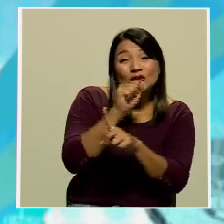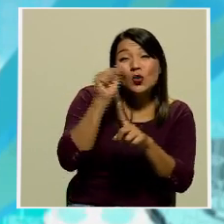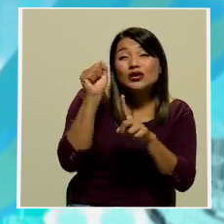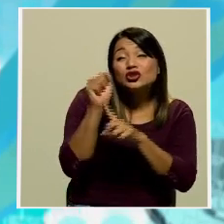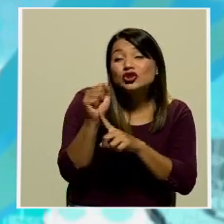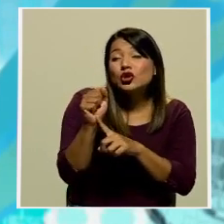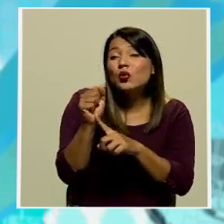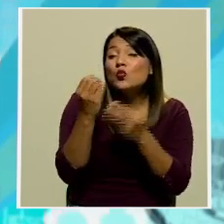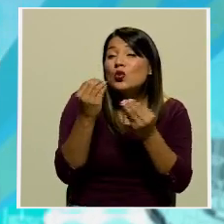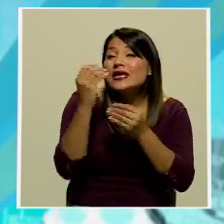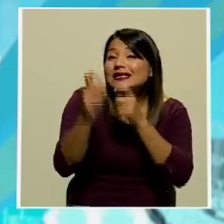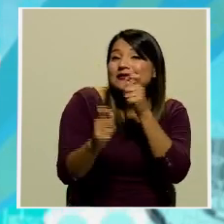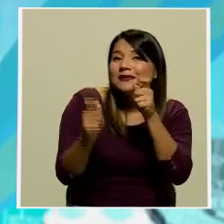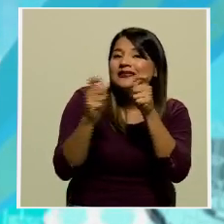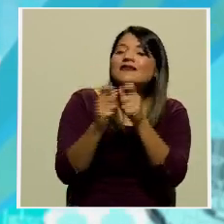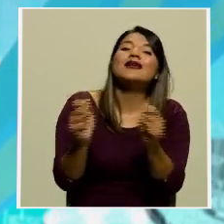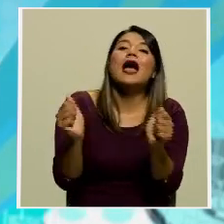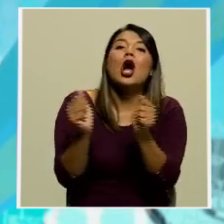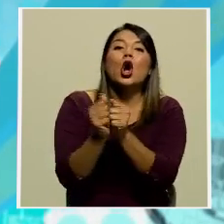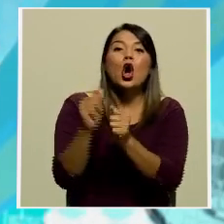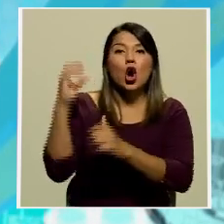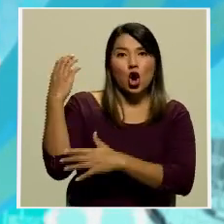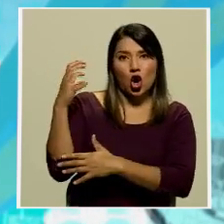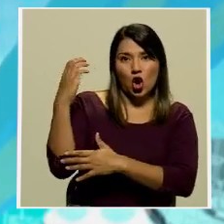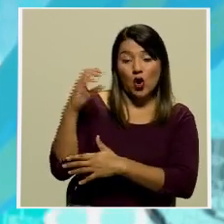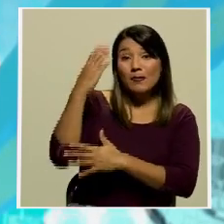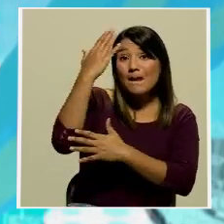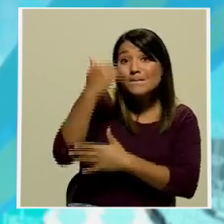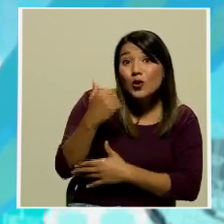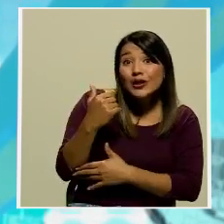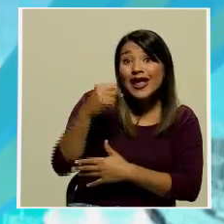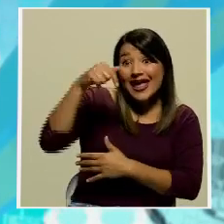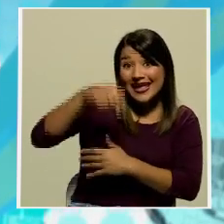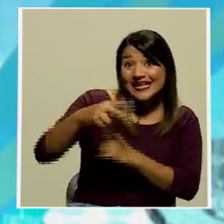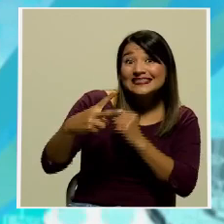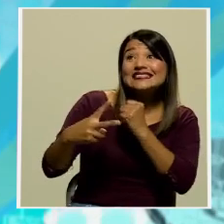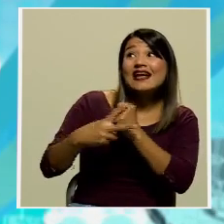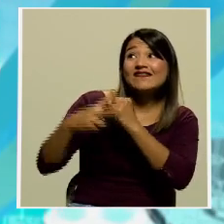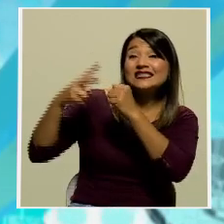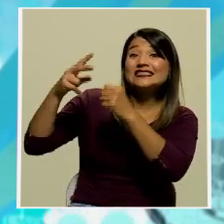y es que los recursos de este crédito sí van a ingresar a las